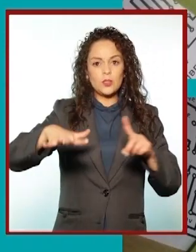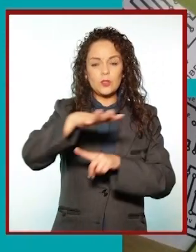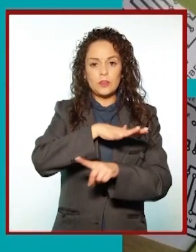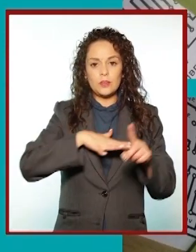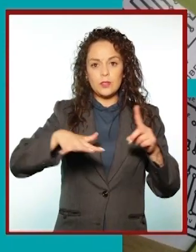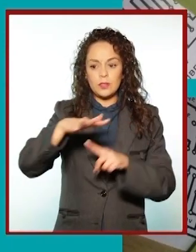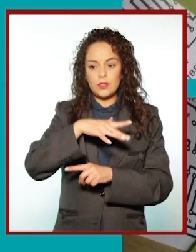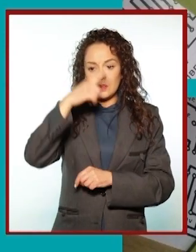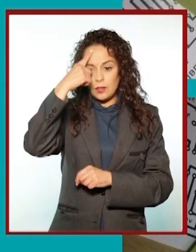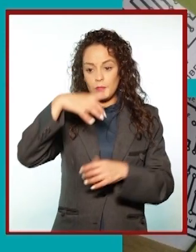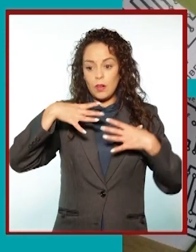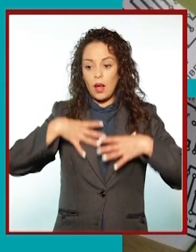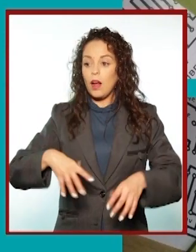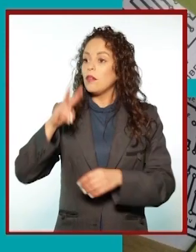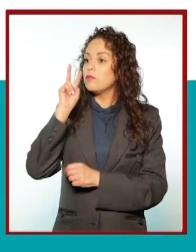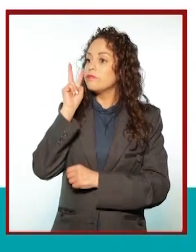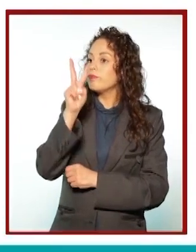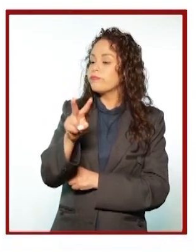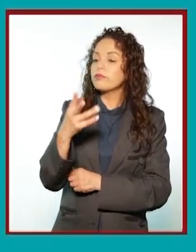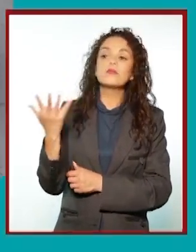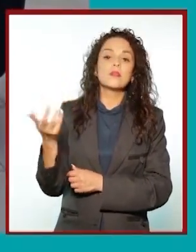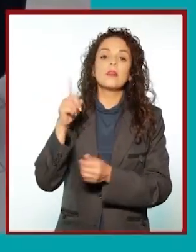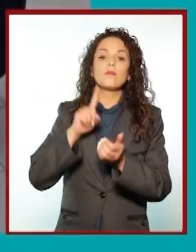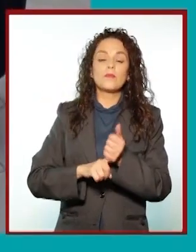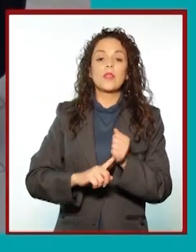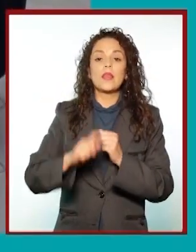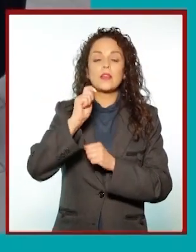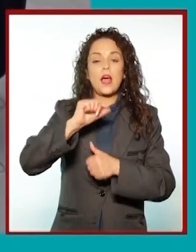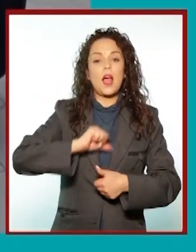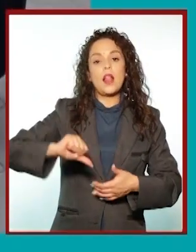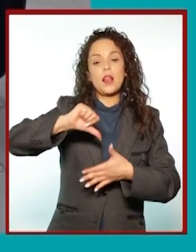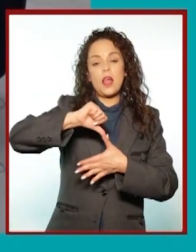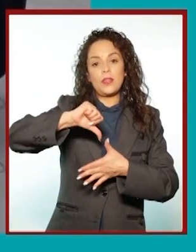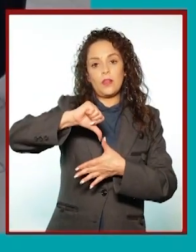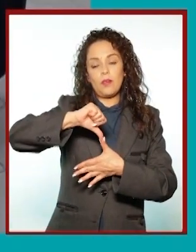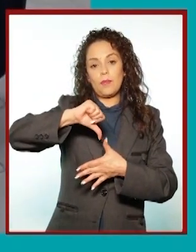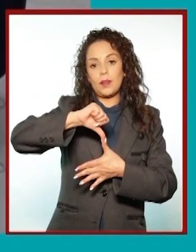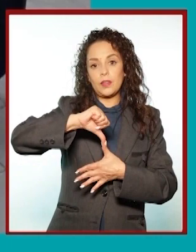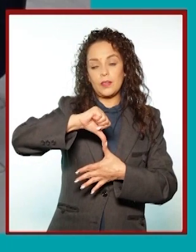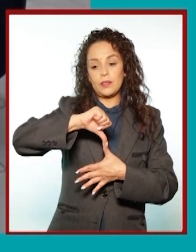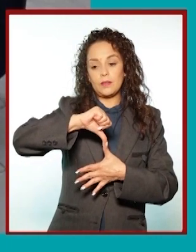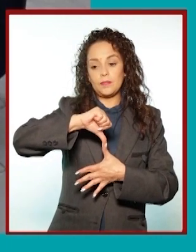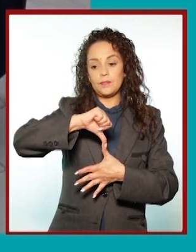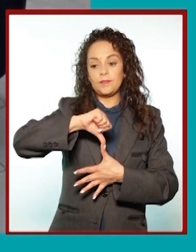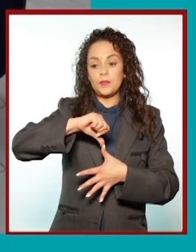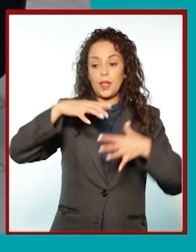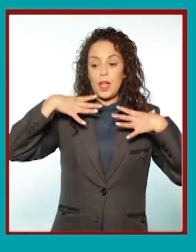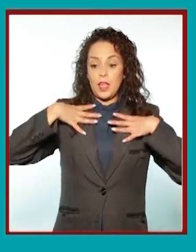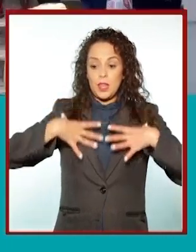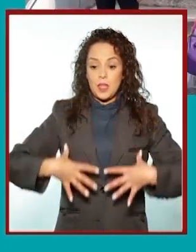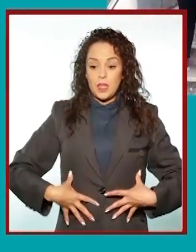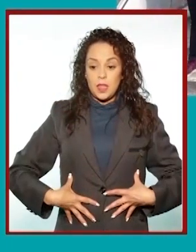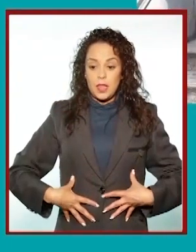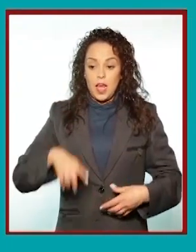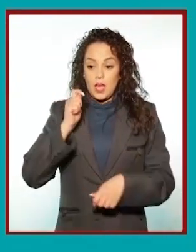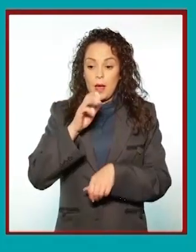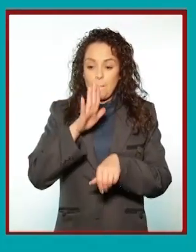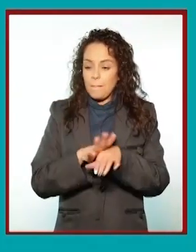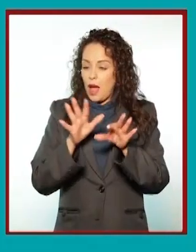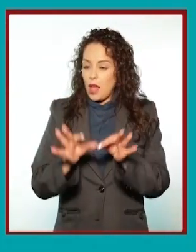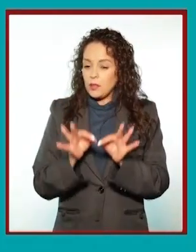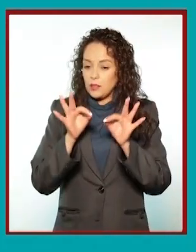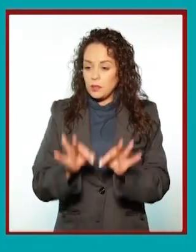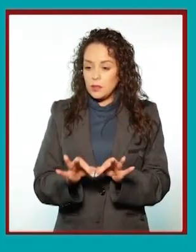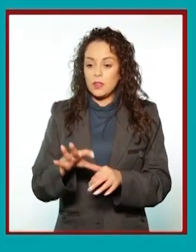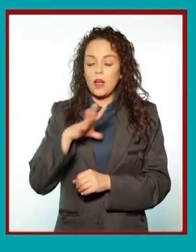intentaba contextualizar la idea de que se está trabajando desde el contexto latinoamericano. Entonces el textil como en términos